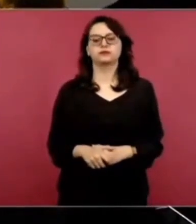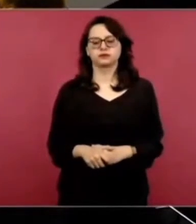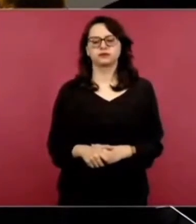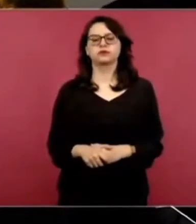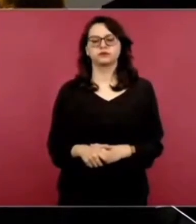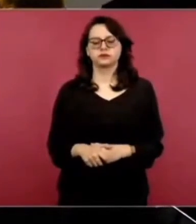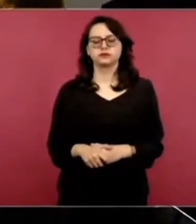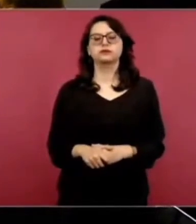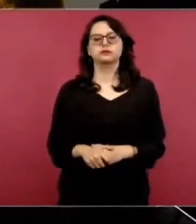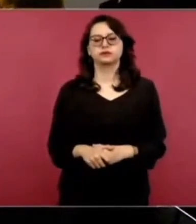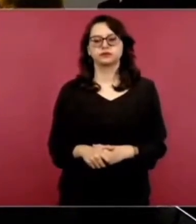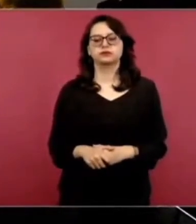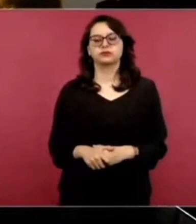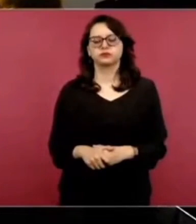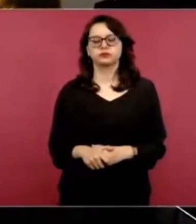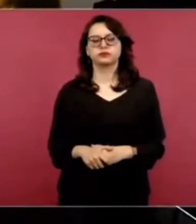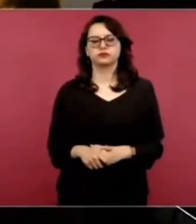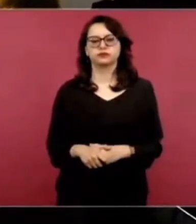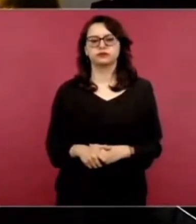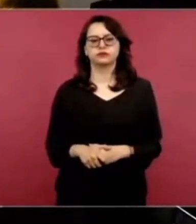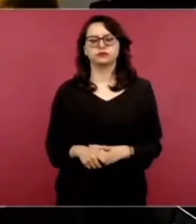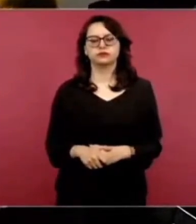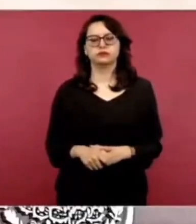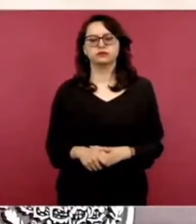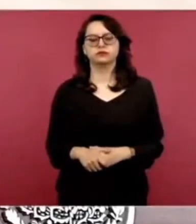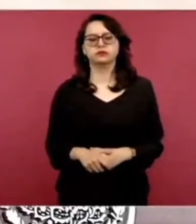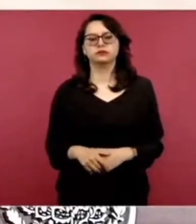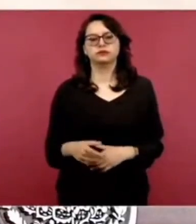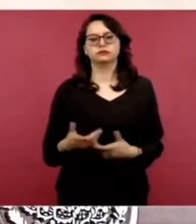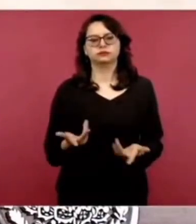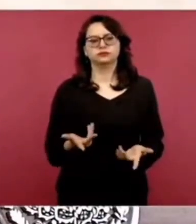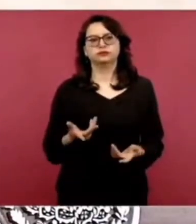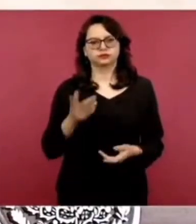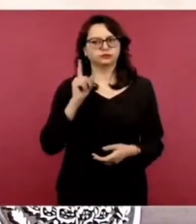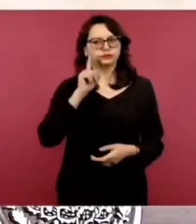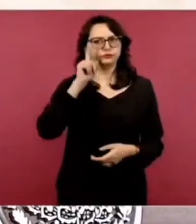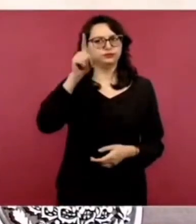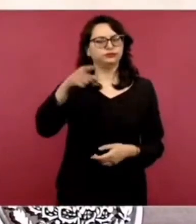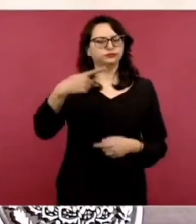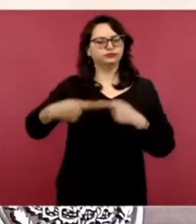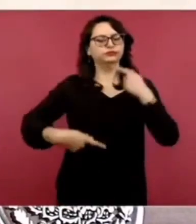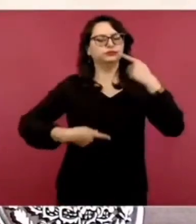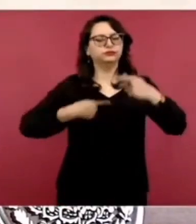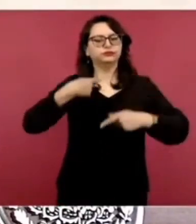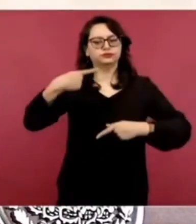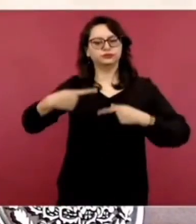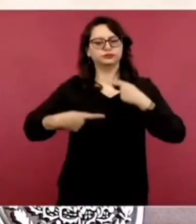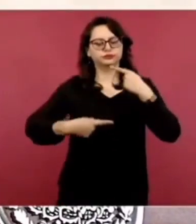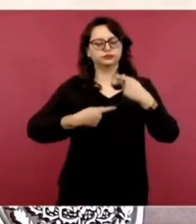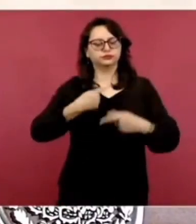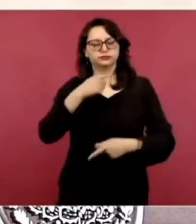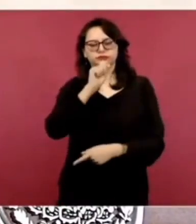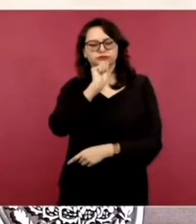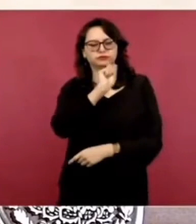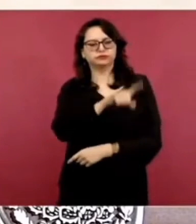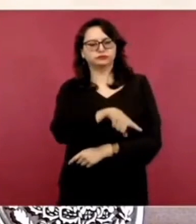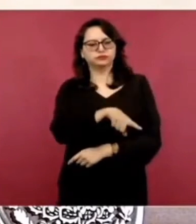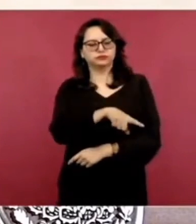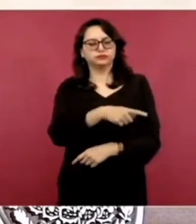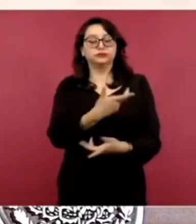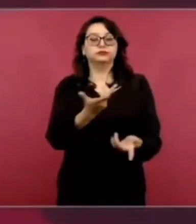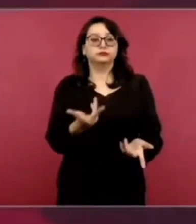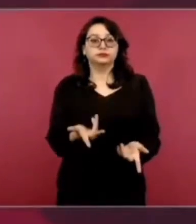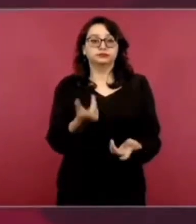preguntaron en los compañeros de los medios. Fue muy importante lo de